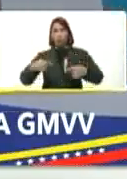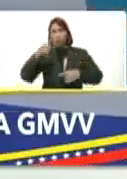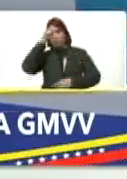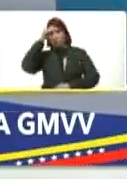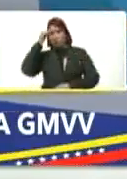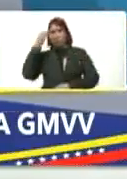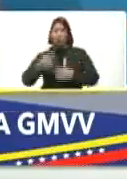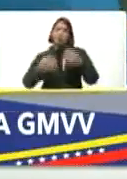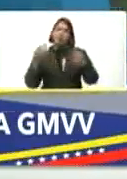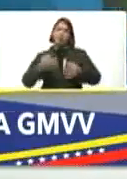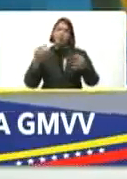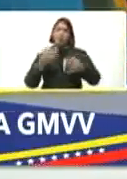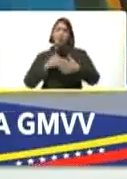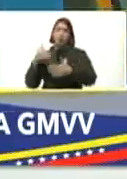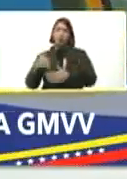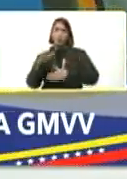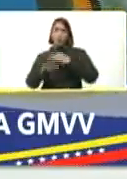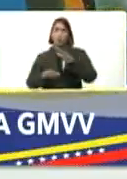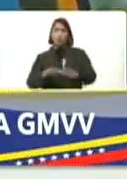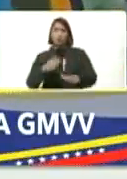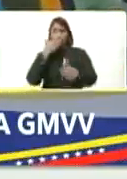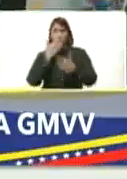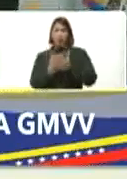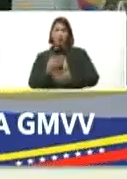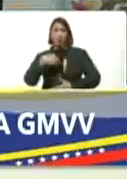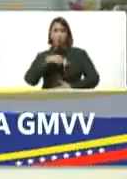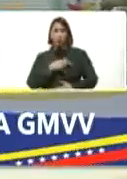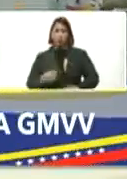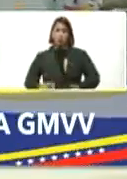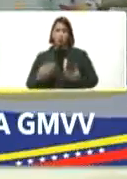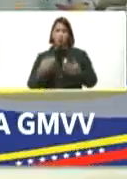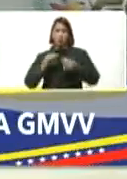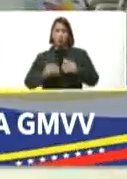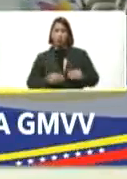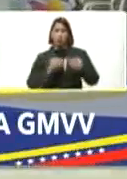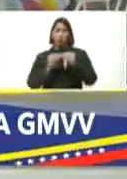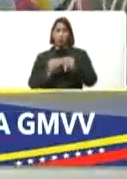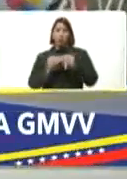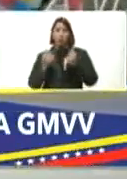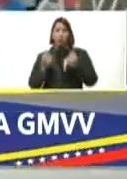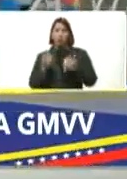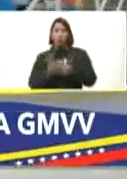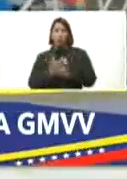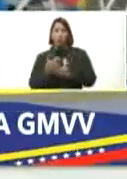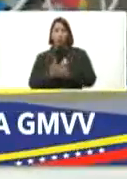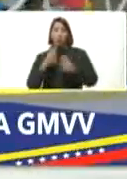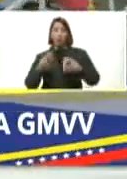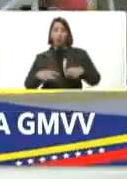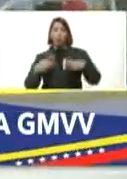que votamos es un paso adelante que damos para la recuperación de una economía nueva.